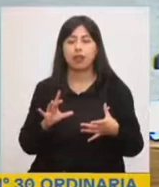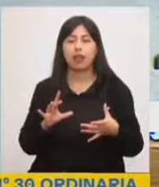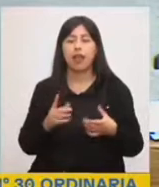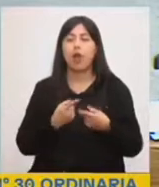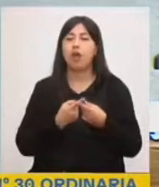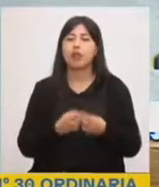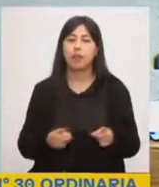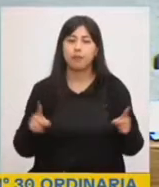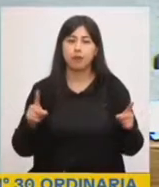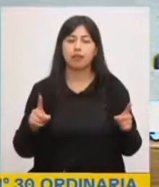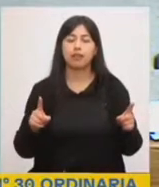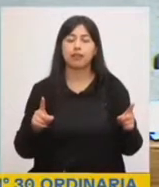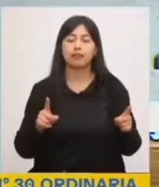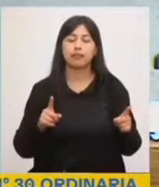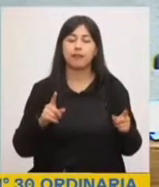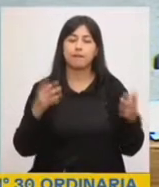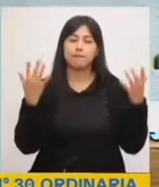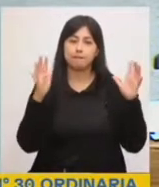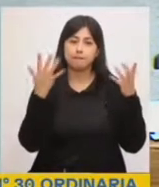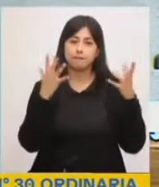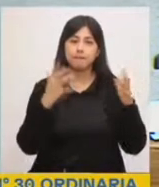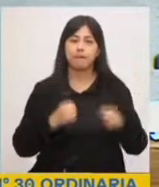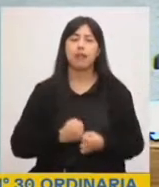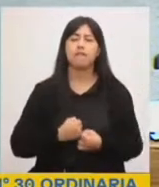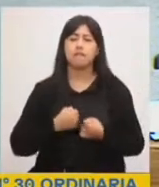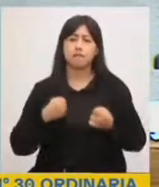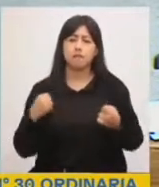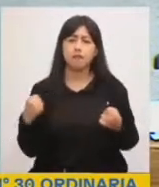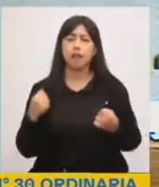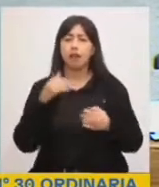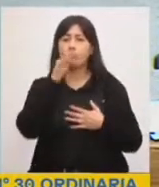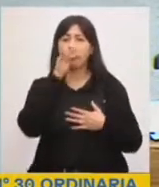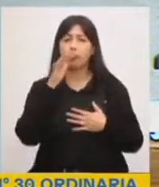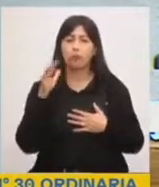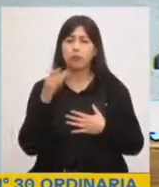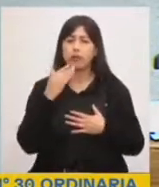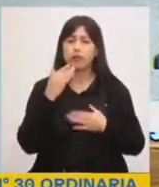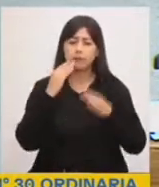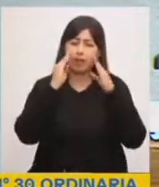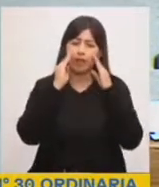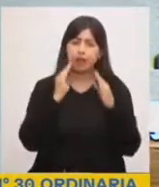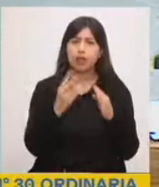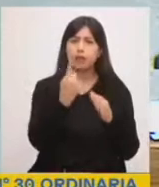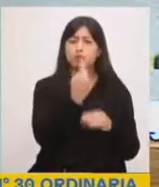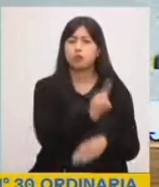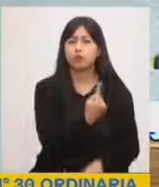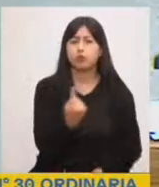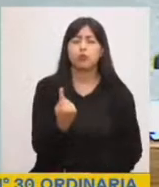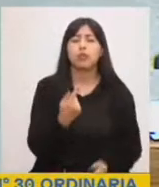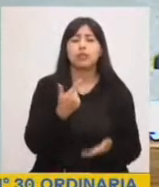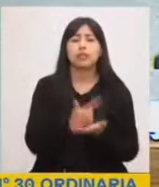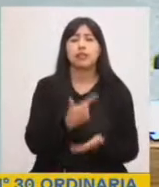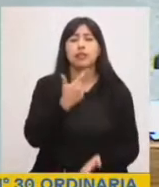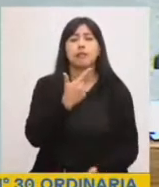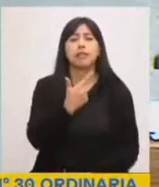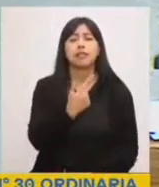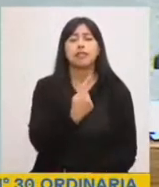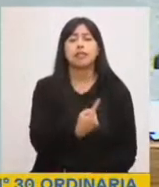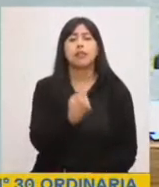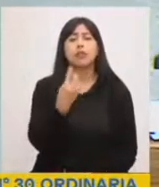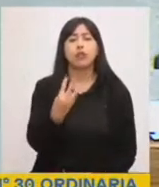celebrar la valentía, el compromiso y la dedicación de cada uno de sus integrantes, los 7.133